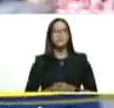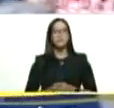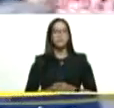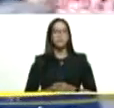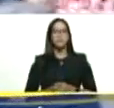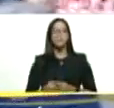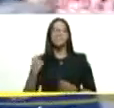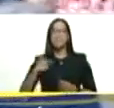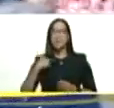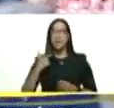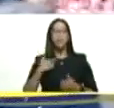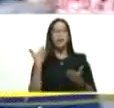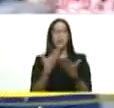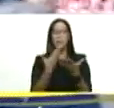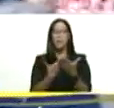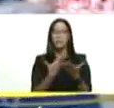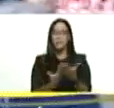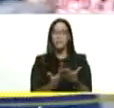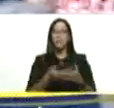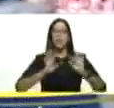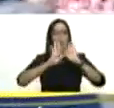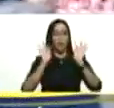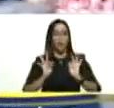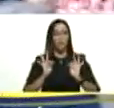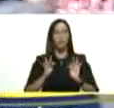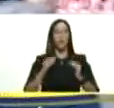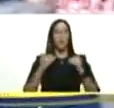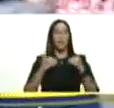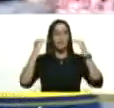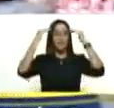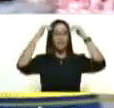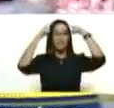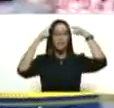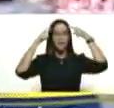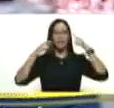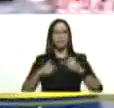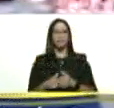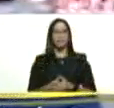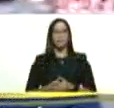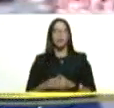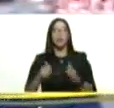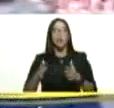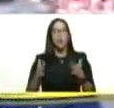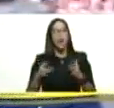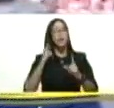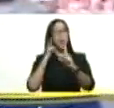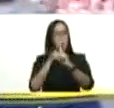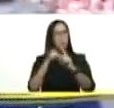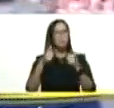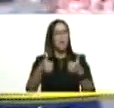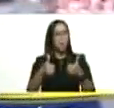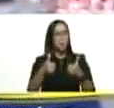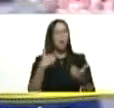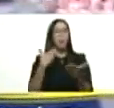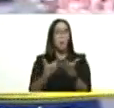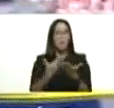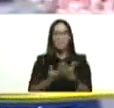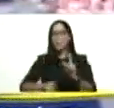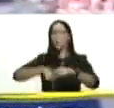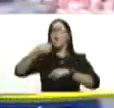Tenemos que plantearnos, era el método del comandante Chávez. Logramos un objetivo, nos planteamos el